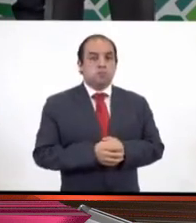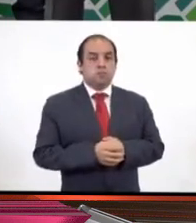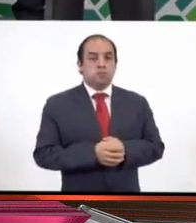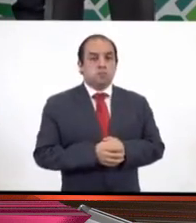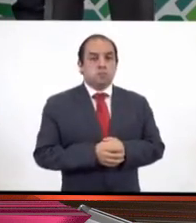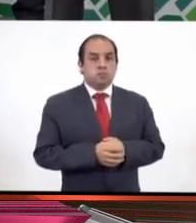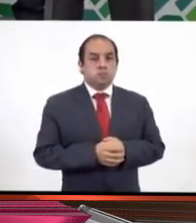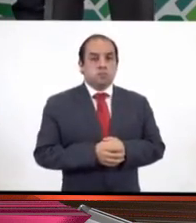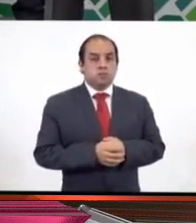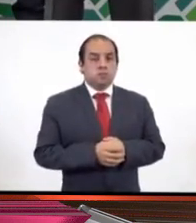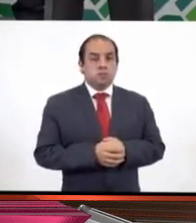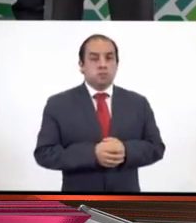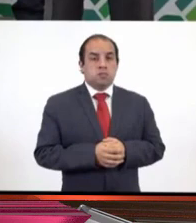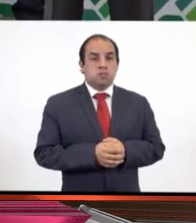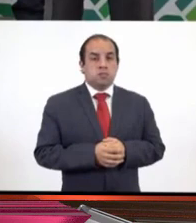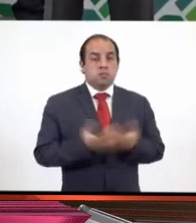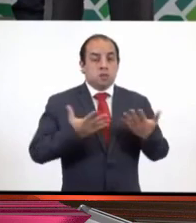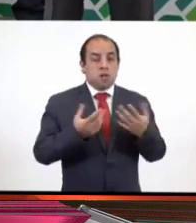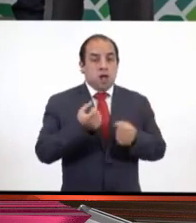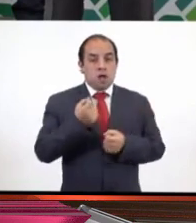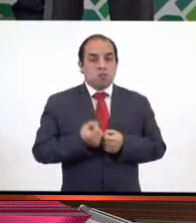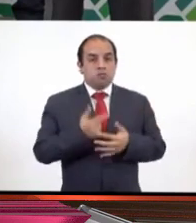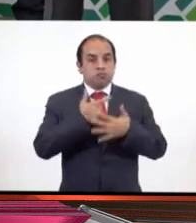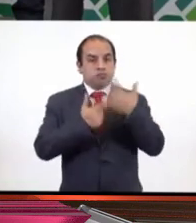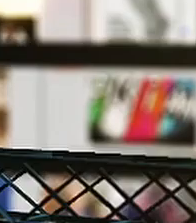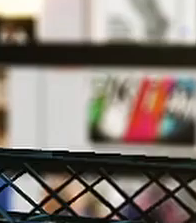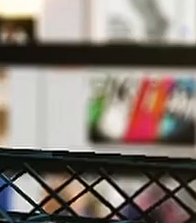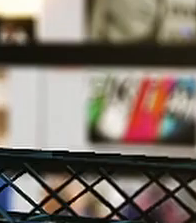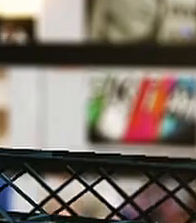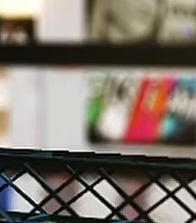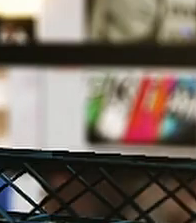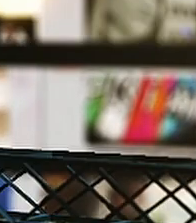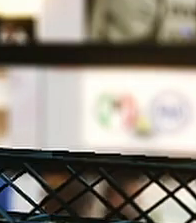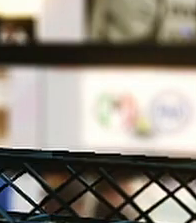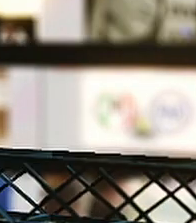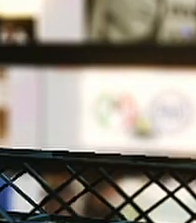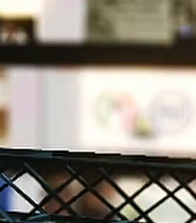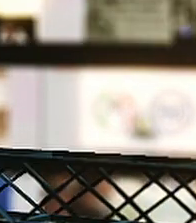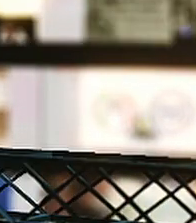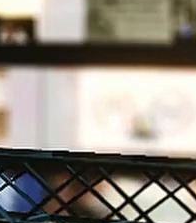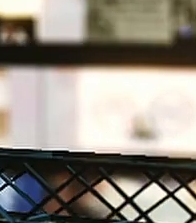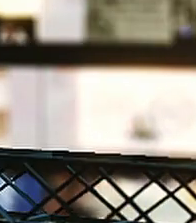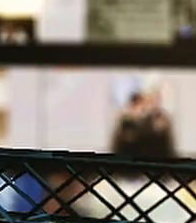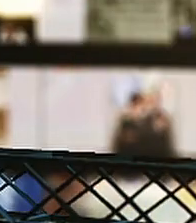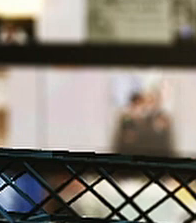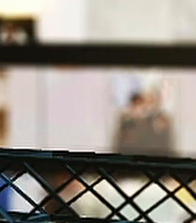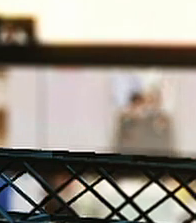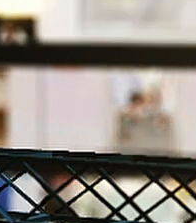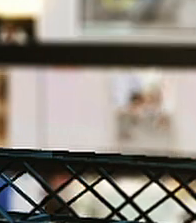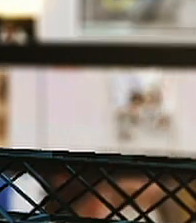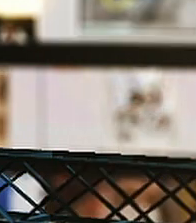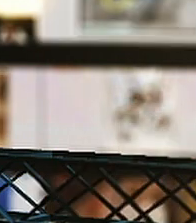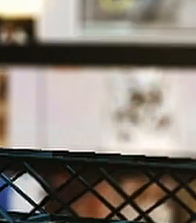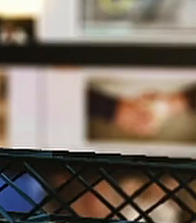han interpuesto una serie de denuncias contra la administración local. La doctora respondió que sí y reiteró que como jefa de gobierno siempre va a estar del